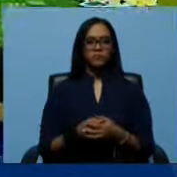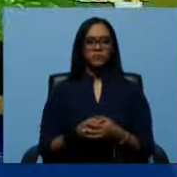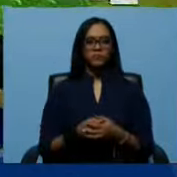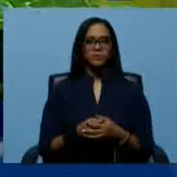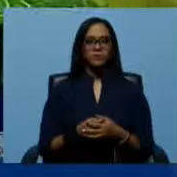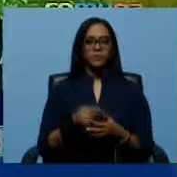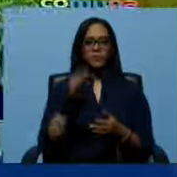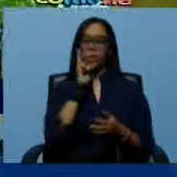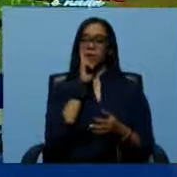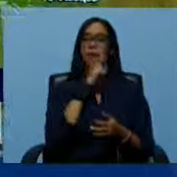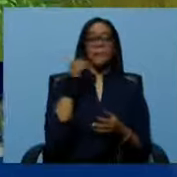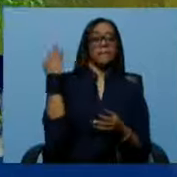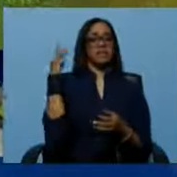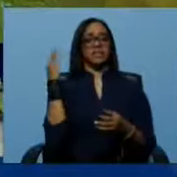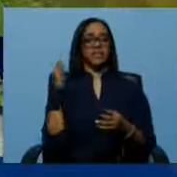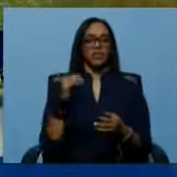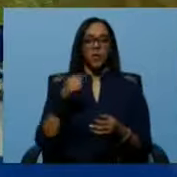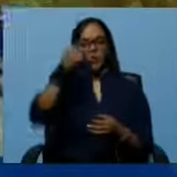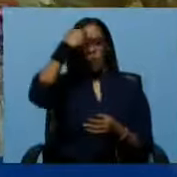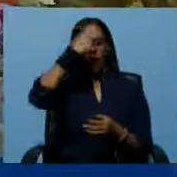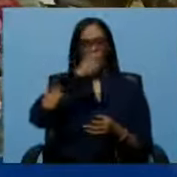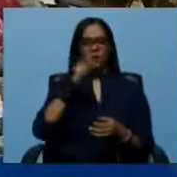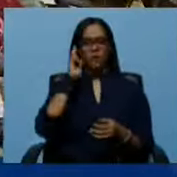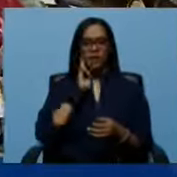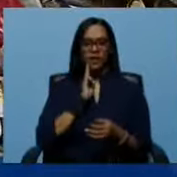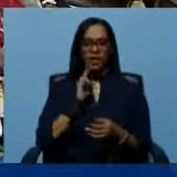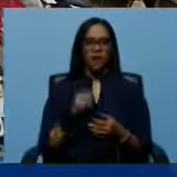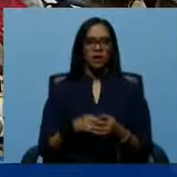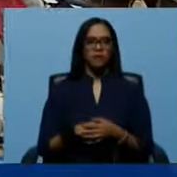¿Los apellidos o el pueblo bolivariano?